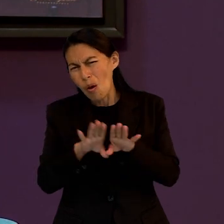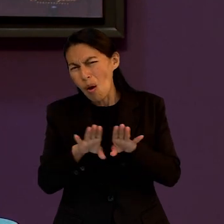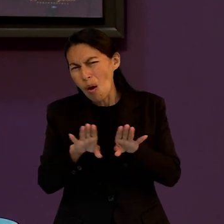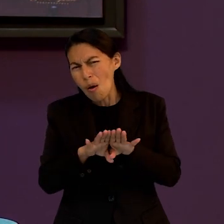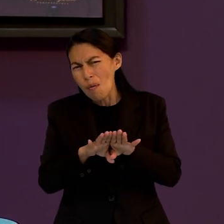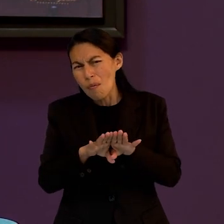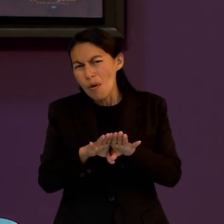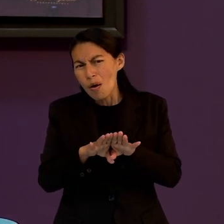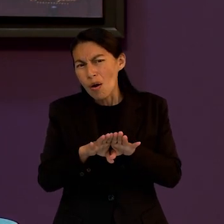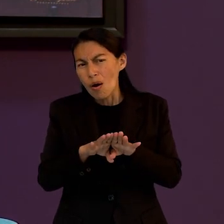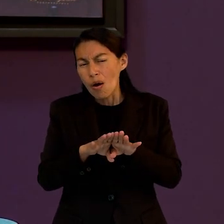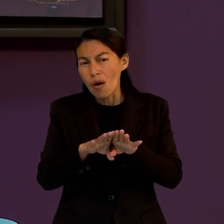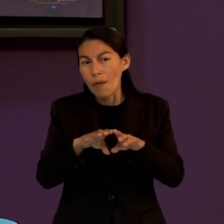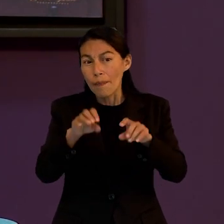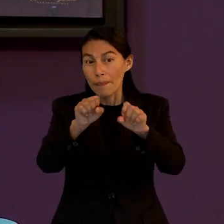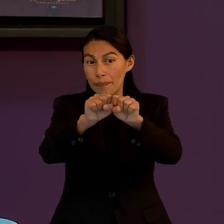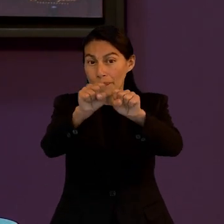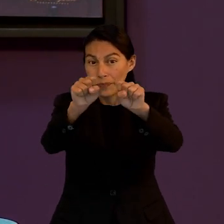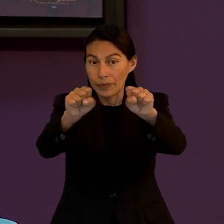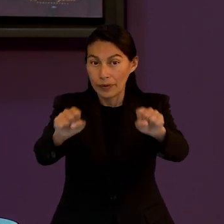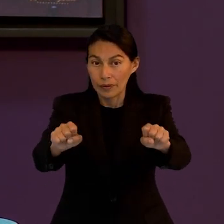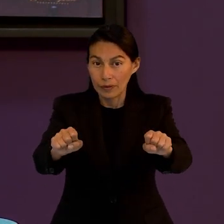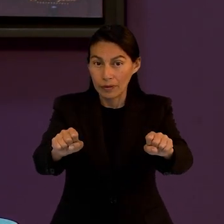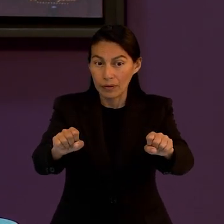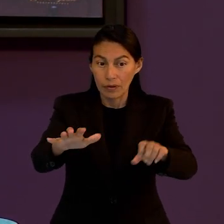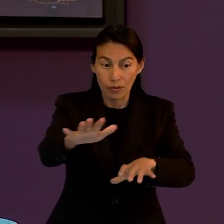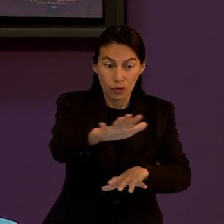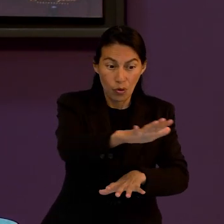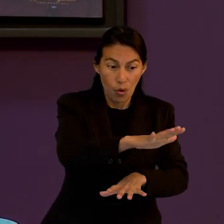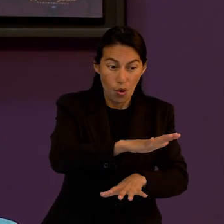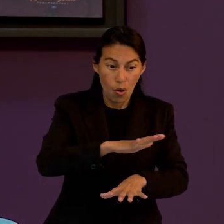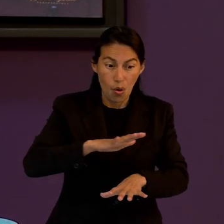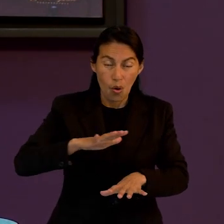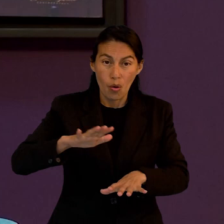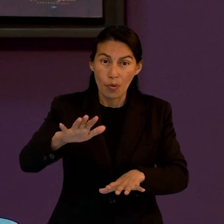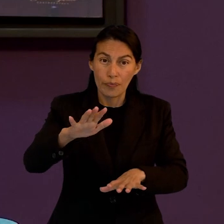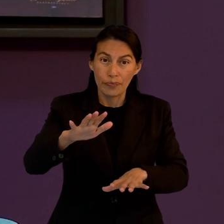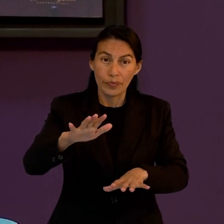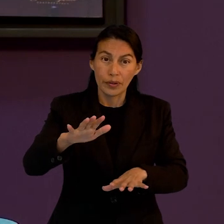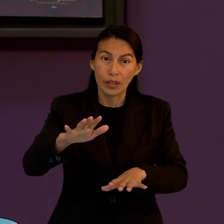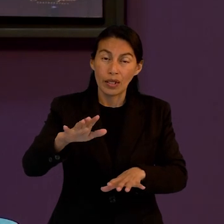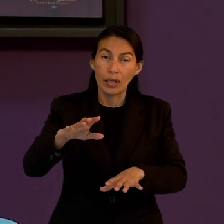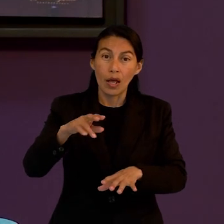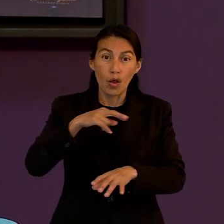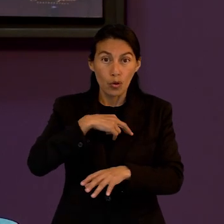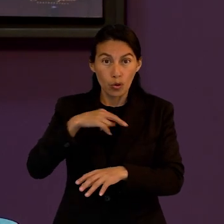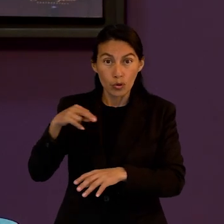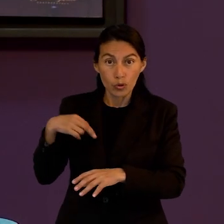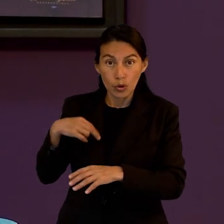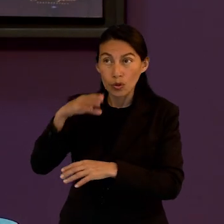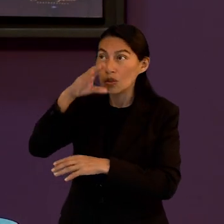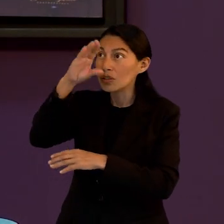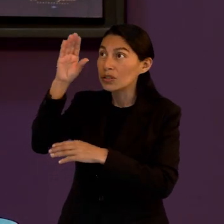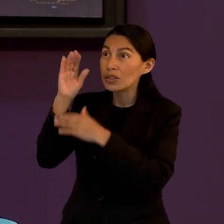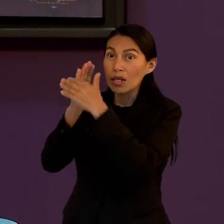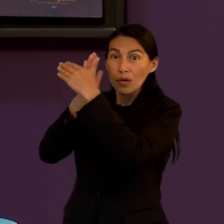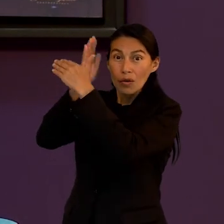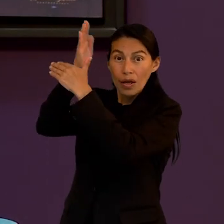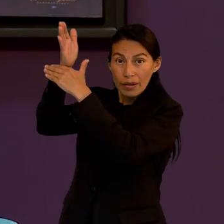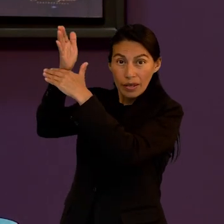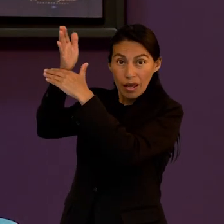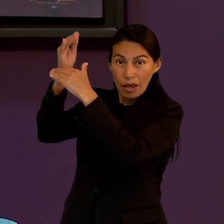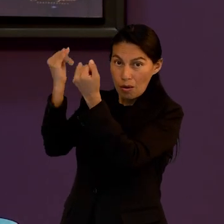comparación que hace con con el tabernáculo y es que dice que entonces cuando estemos en el cielo no vamos a construir pues